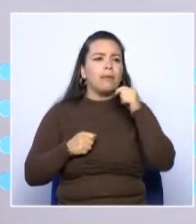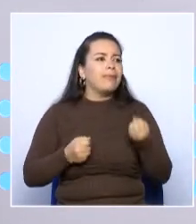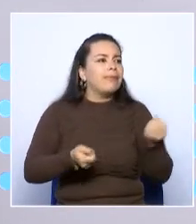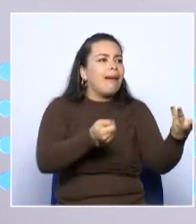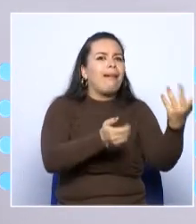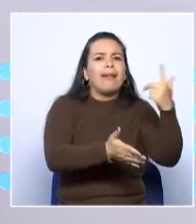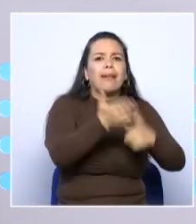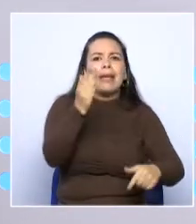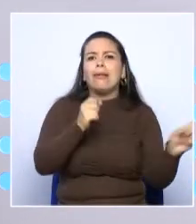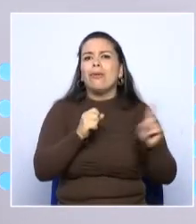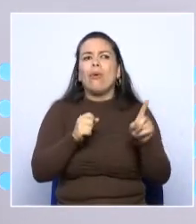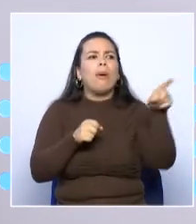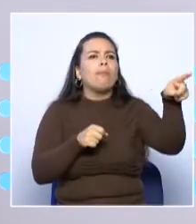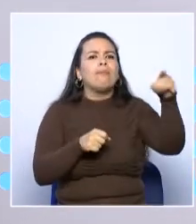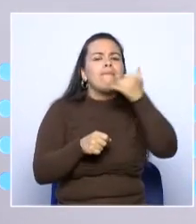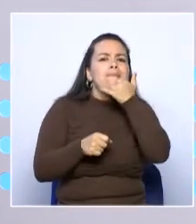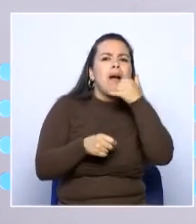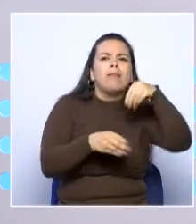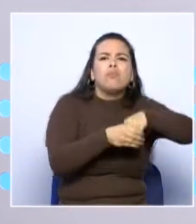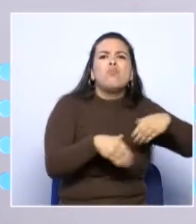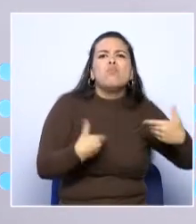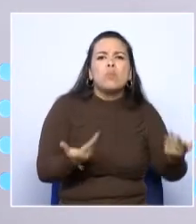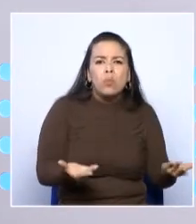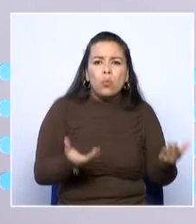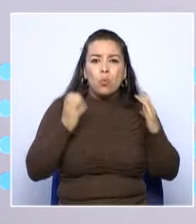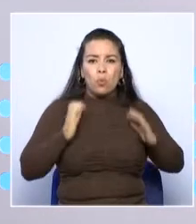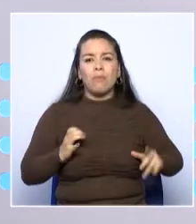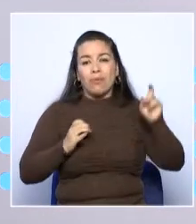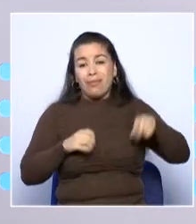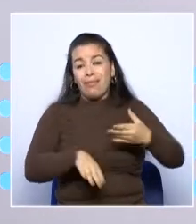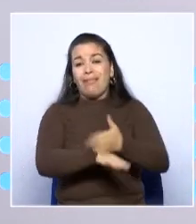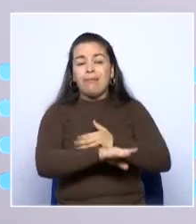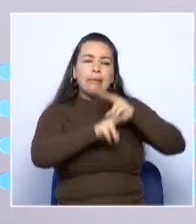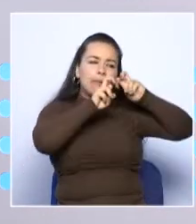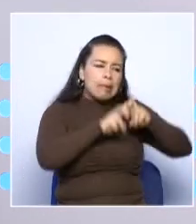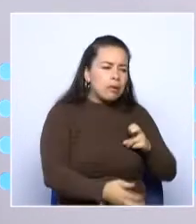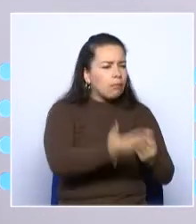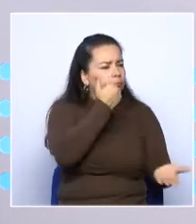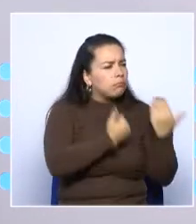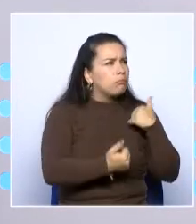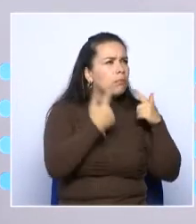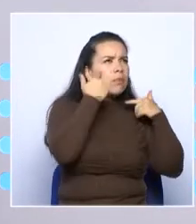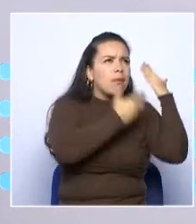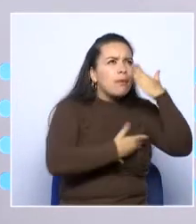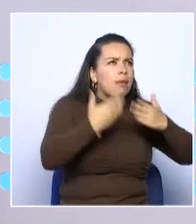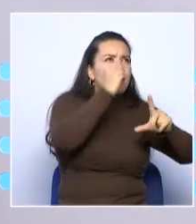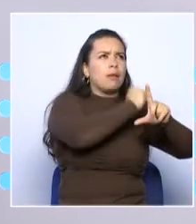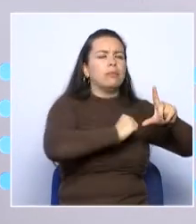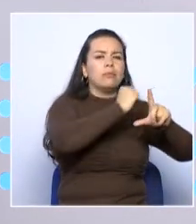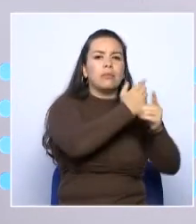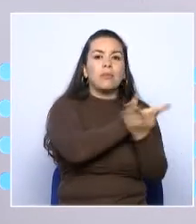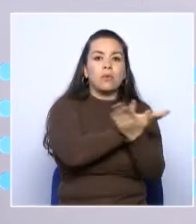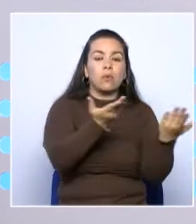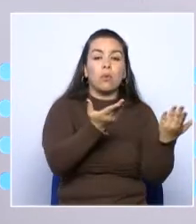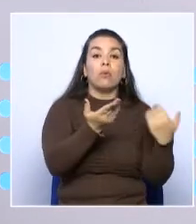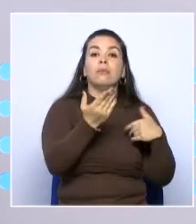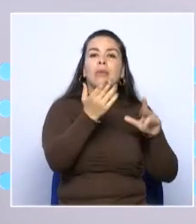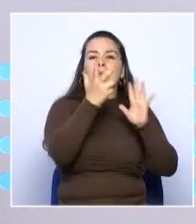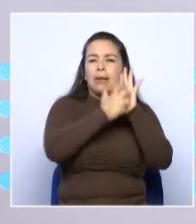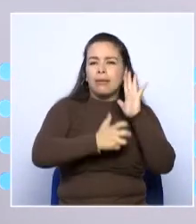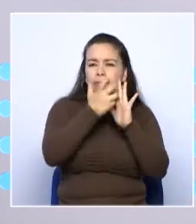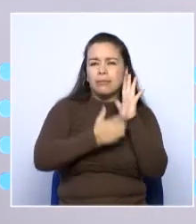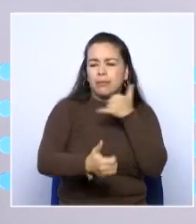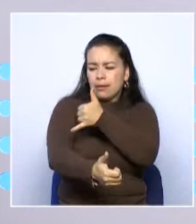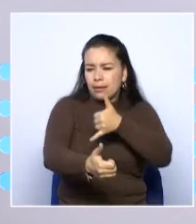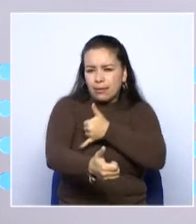dar, es que le pasa. Entonces ahí hay que estudiarla, hacerle una ecografía, por ejemplo, exámenes de laboratorio y